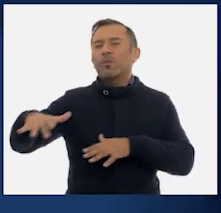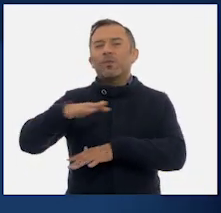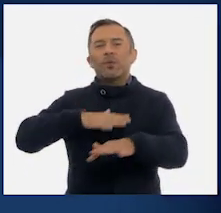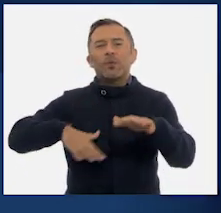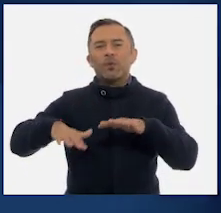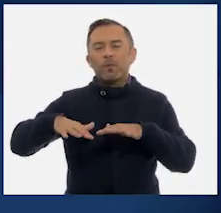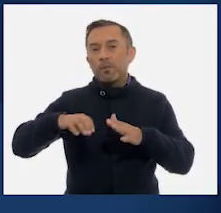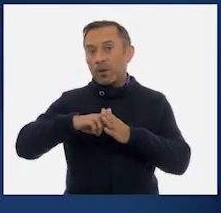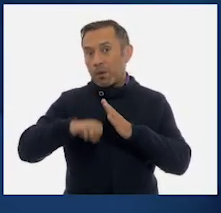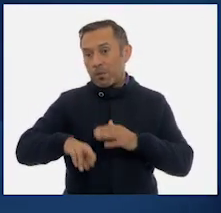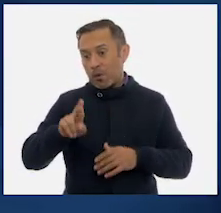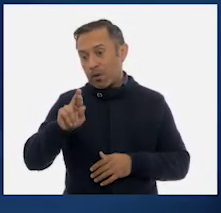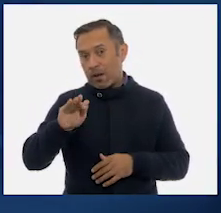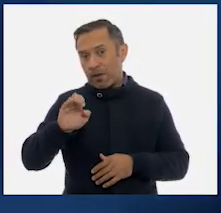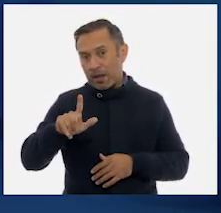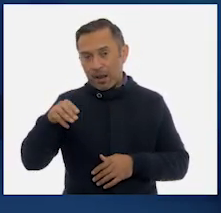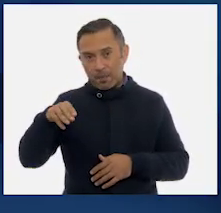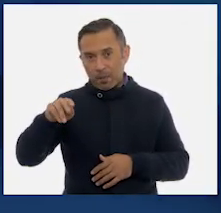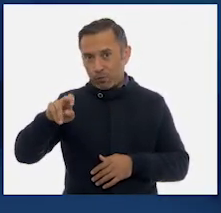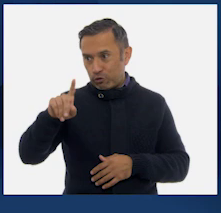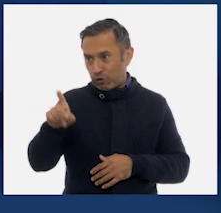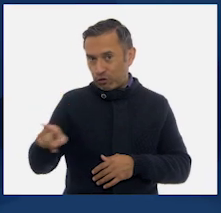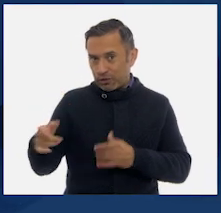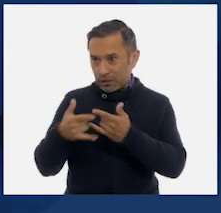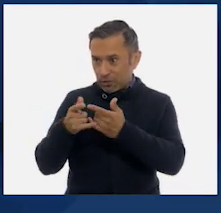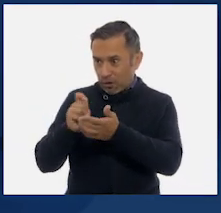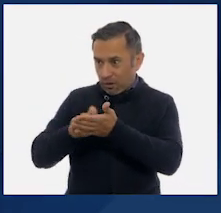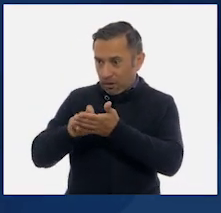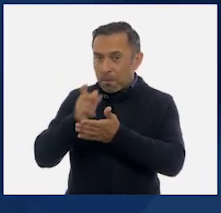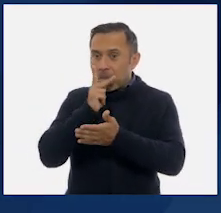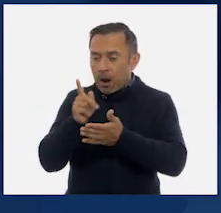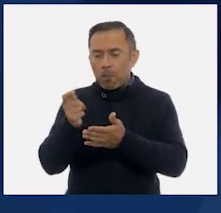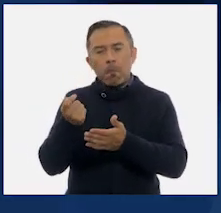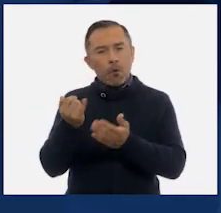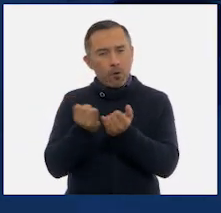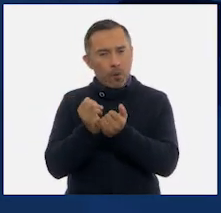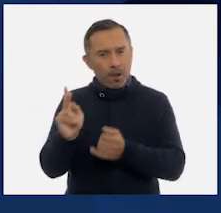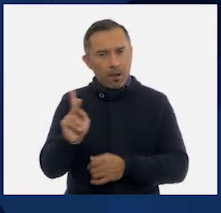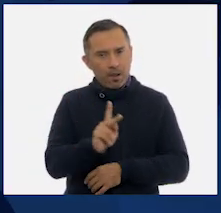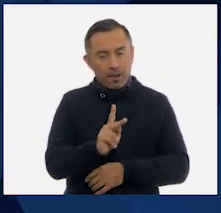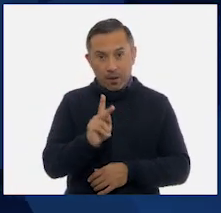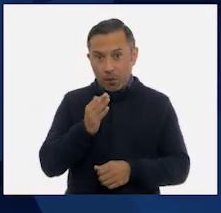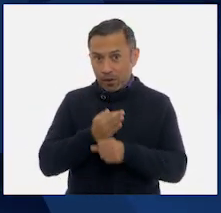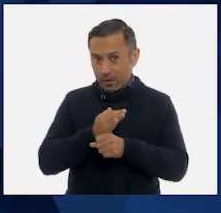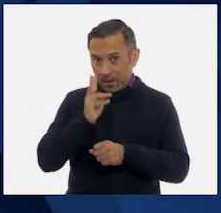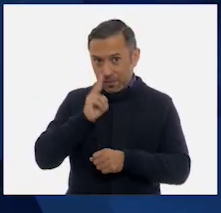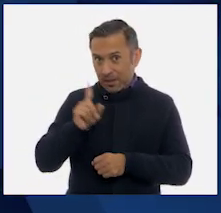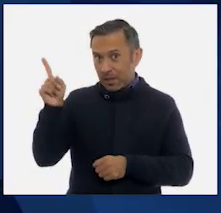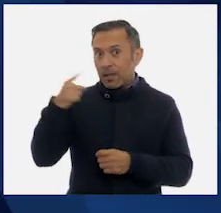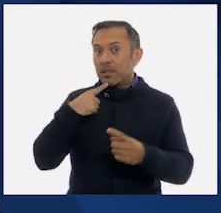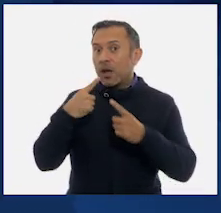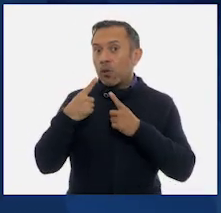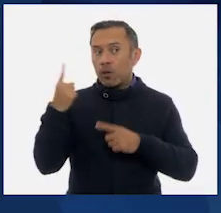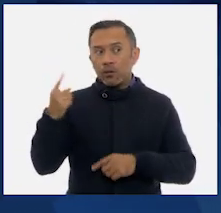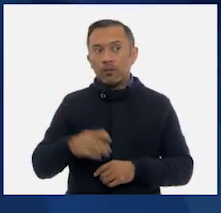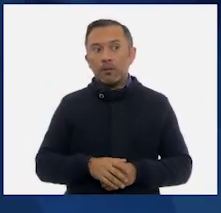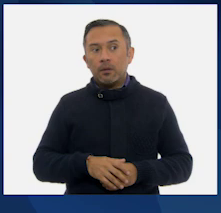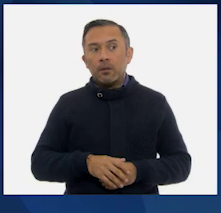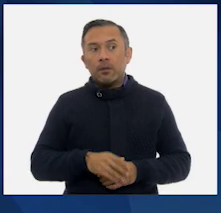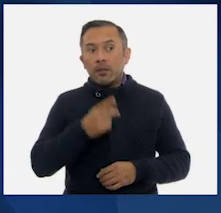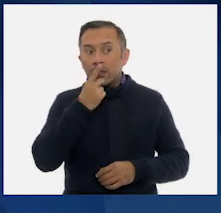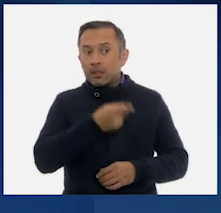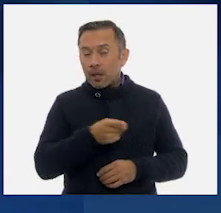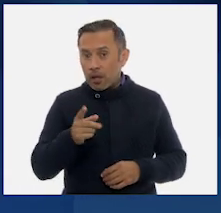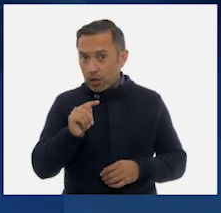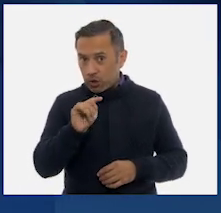de Rafael F. Muñoz. Así es, podemos ver en pantalla este diálogo en el que le cambian el apellido del Toro a